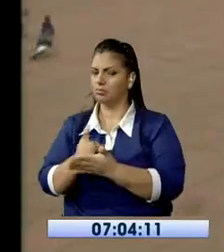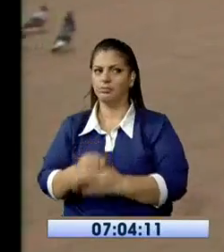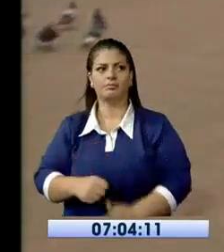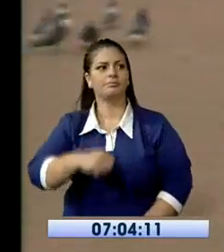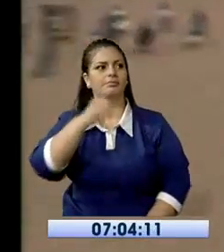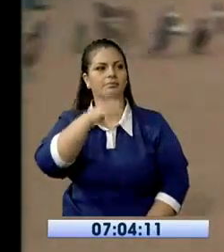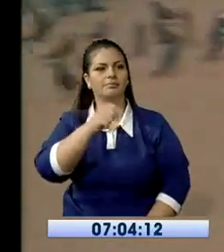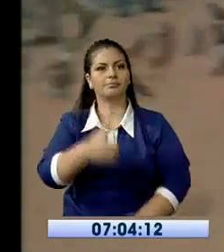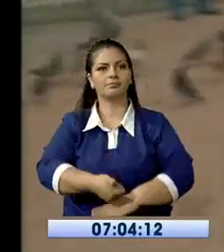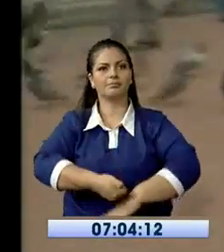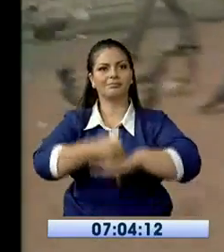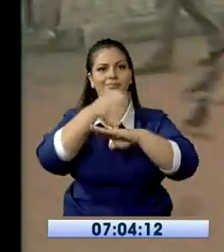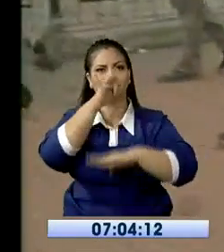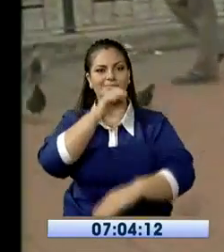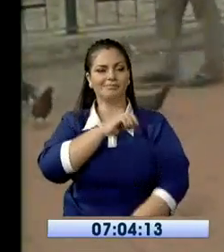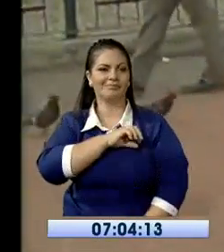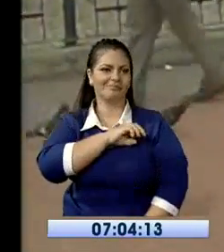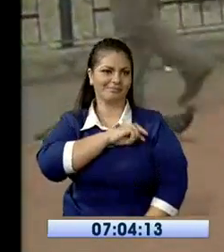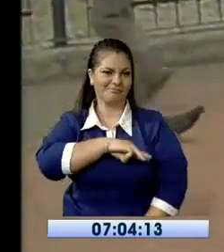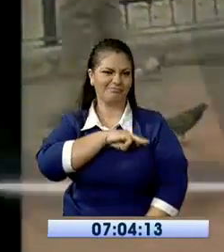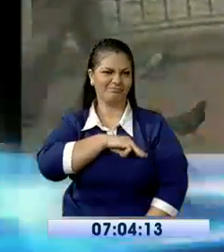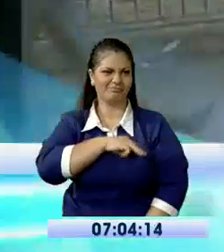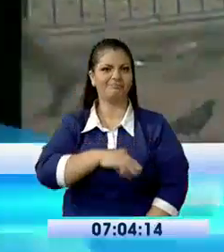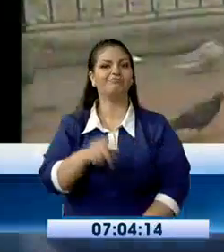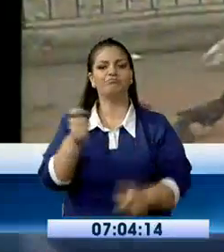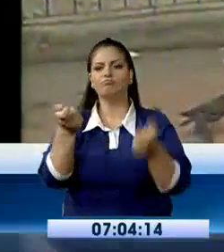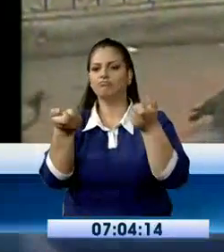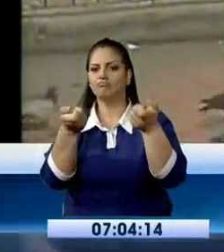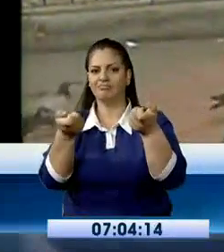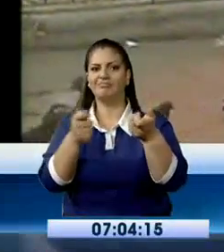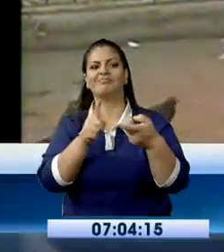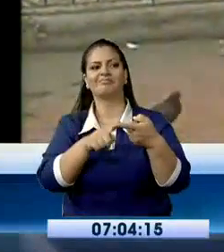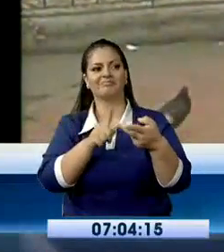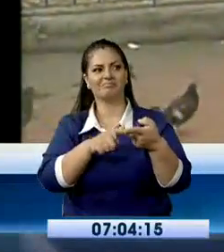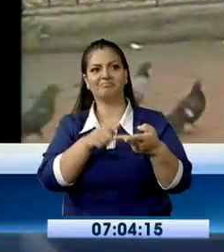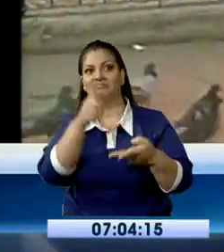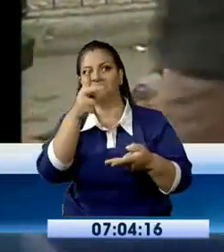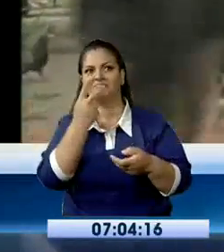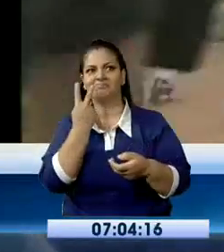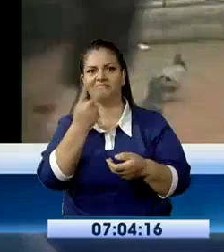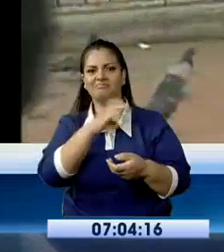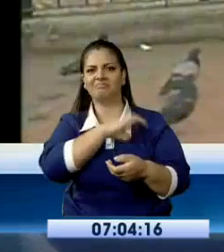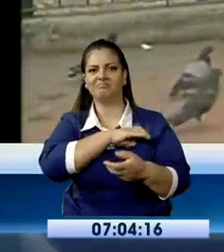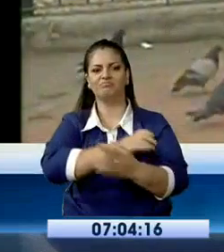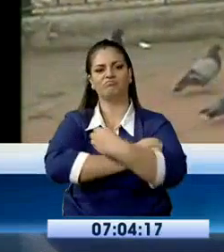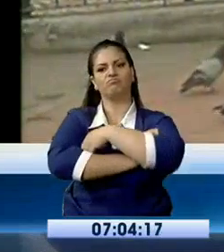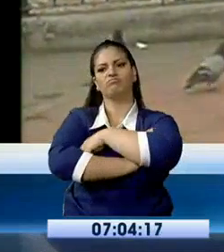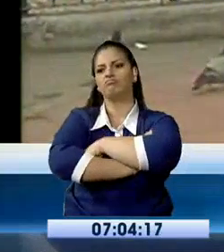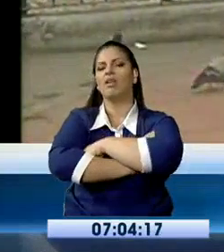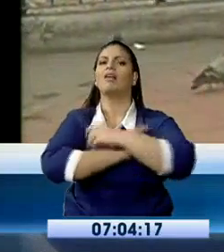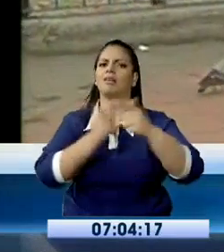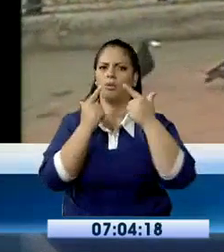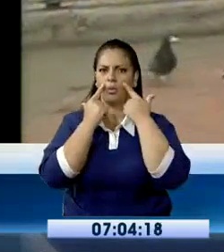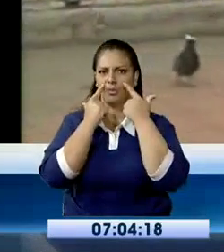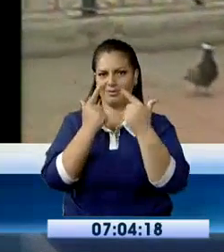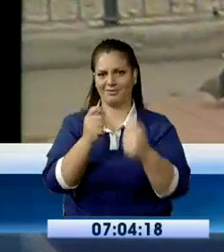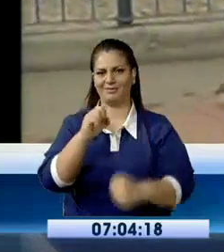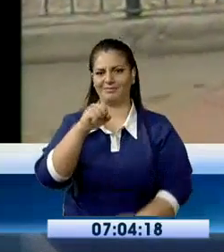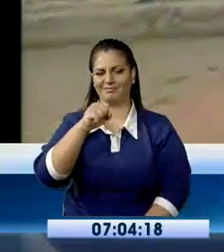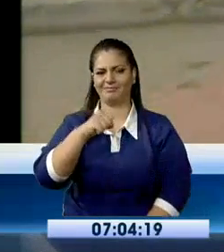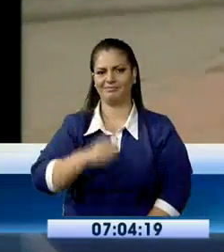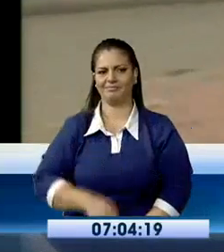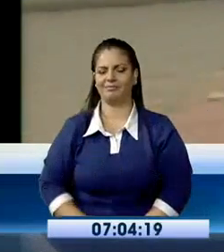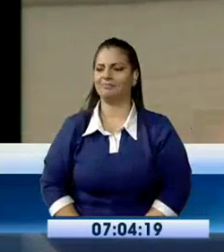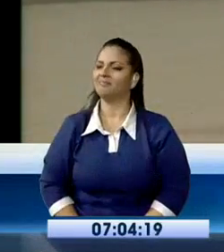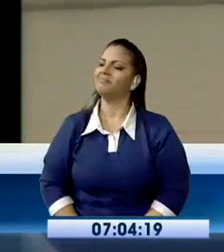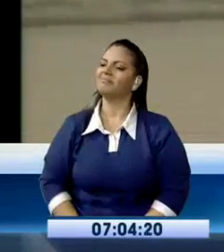más y la policía dando su... Y aquí están los resultados. Muchas gracias, caballero. Sí, porque hace unos meses aquí era tremendo.